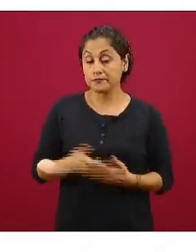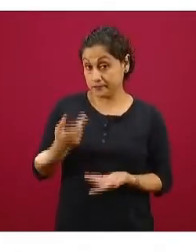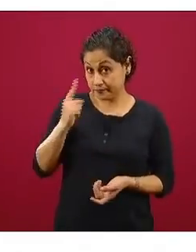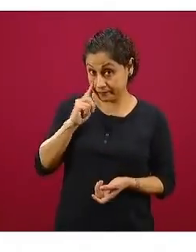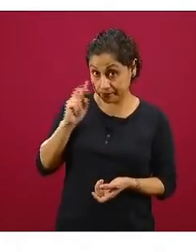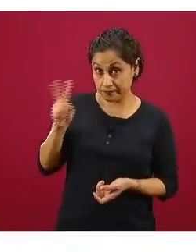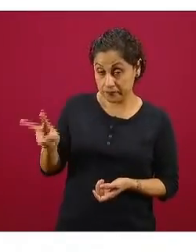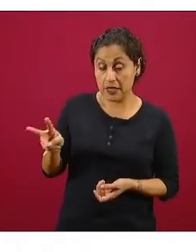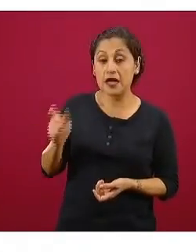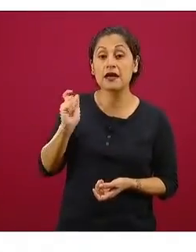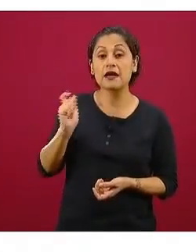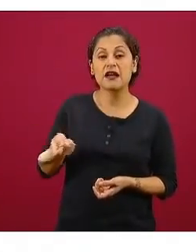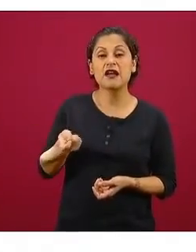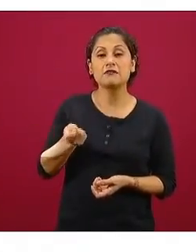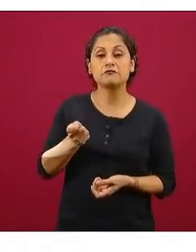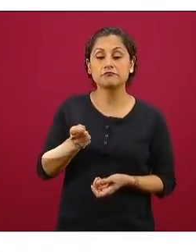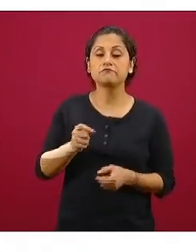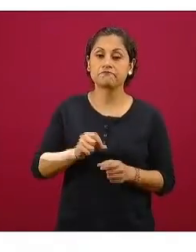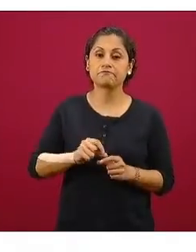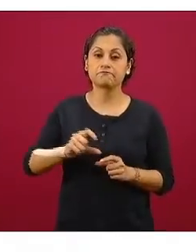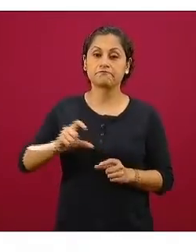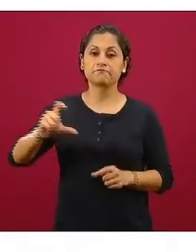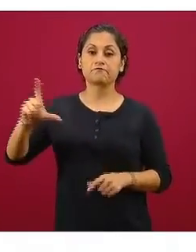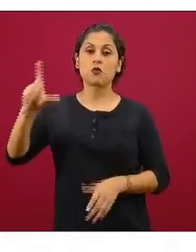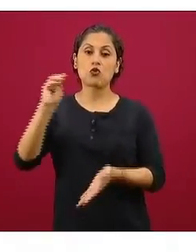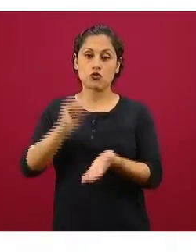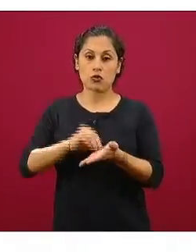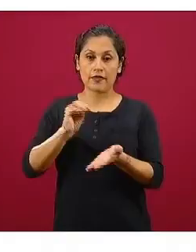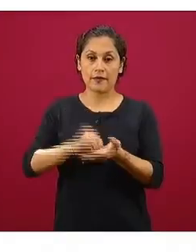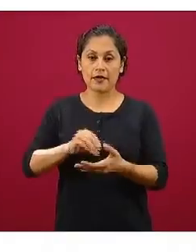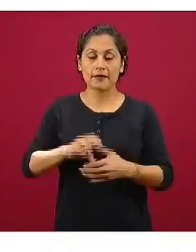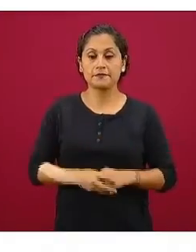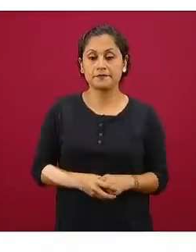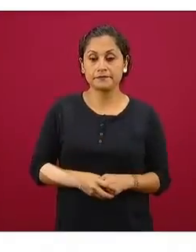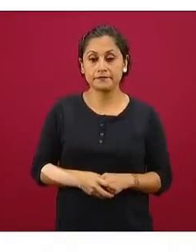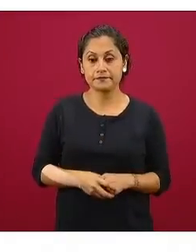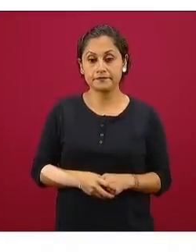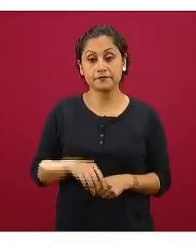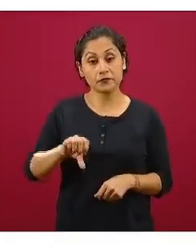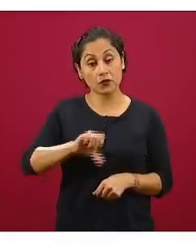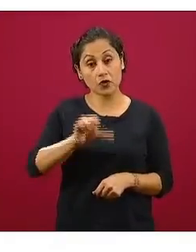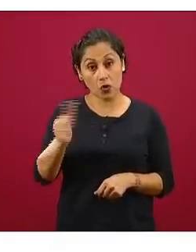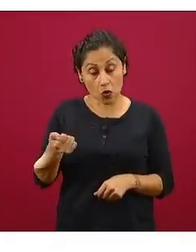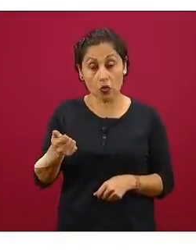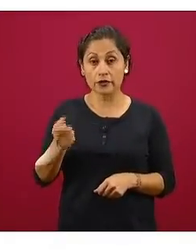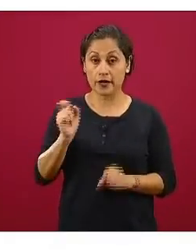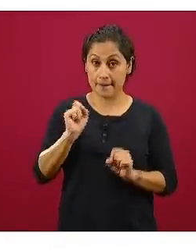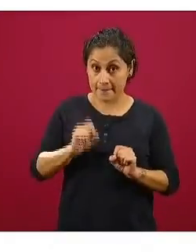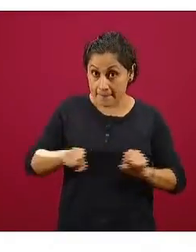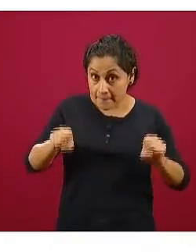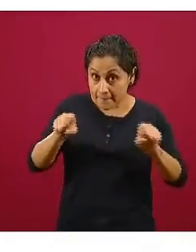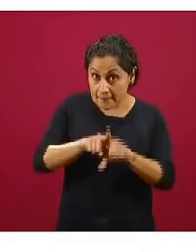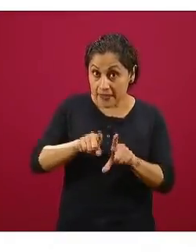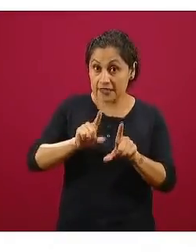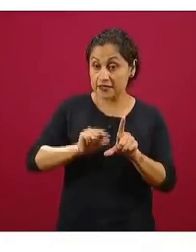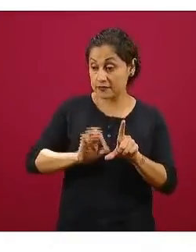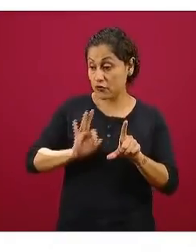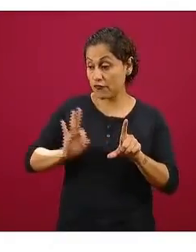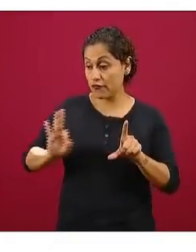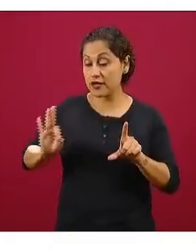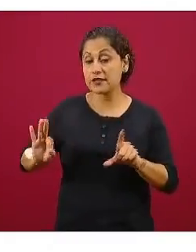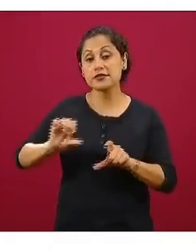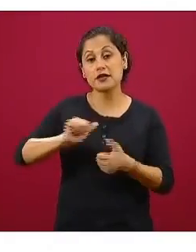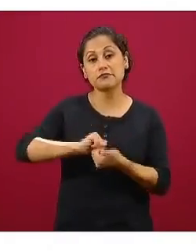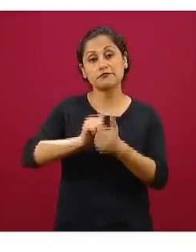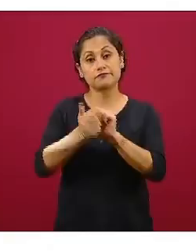todavía aumentando. Veamos la siguiente diapositiva, que es la distribución precisamente de estos casos que aún